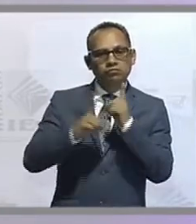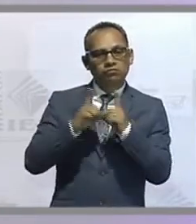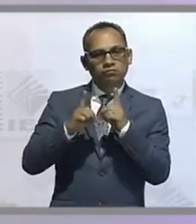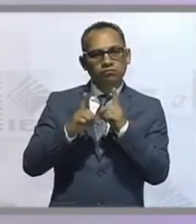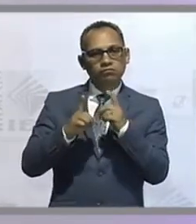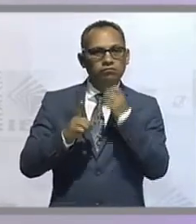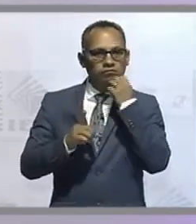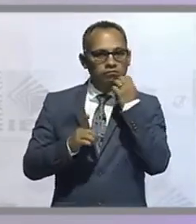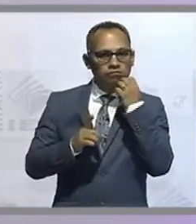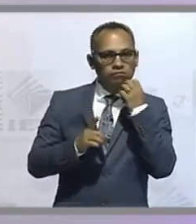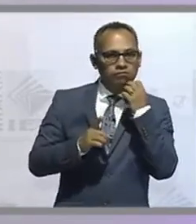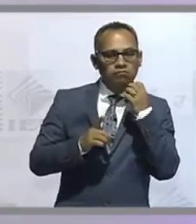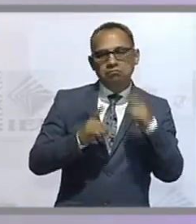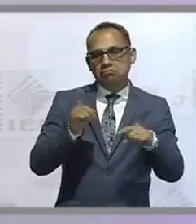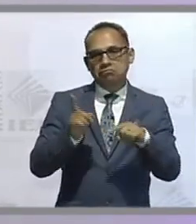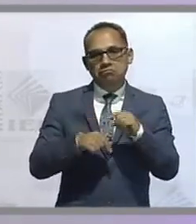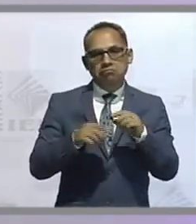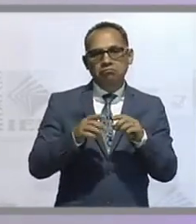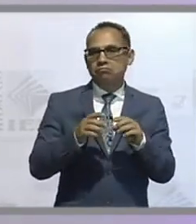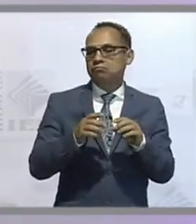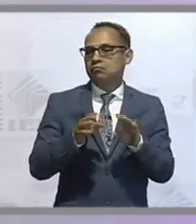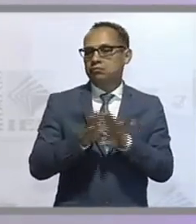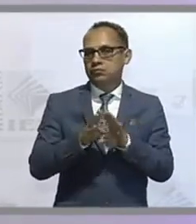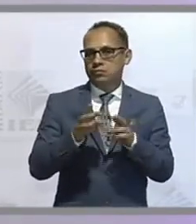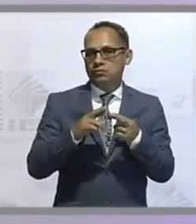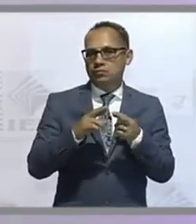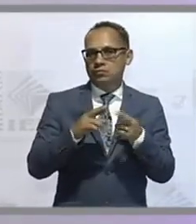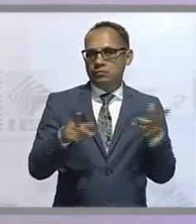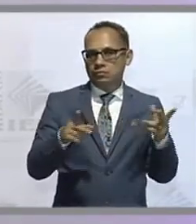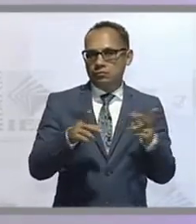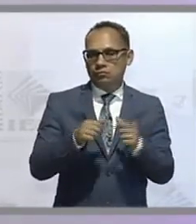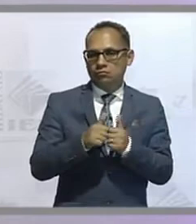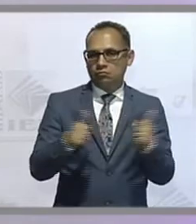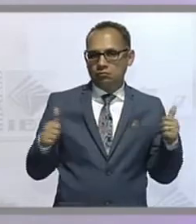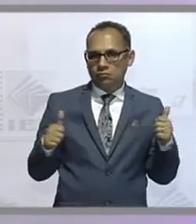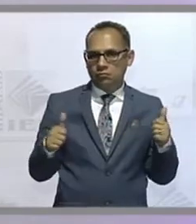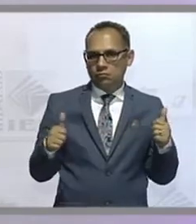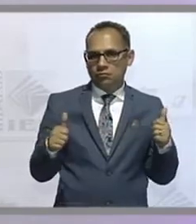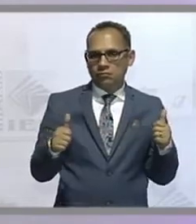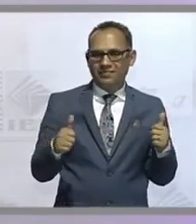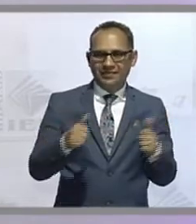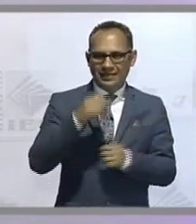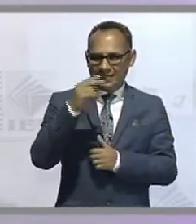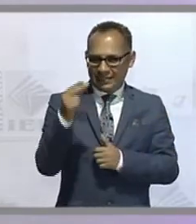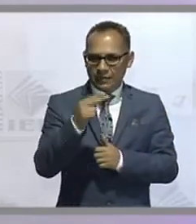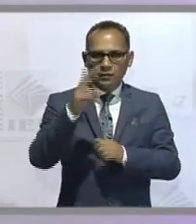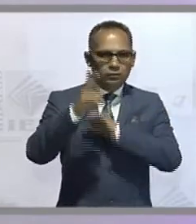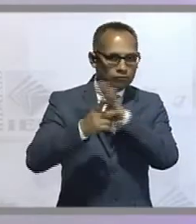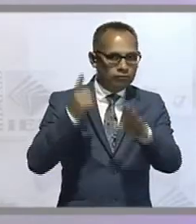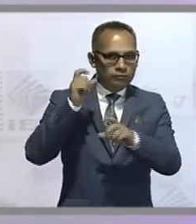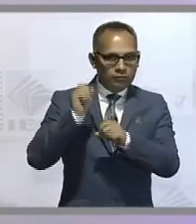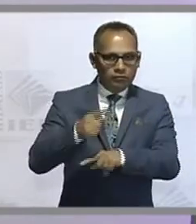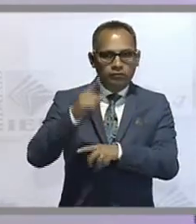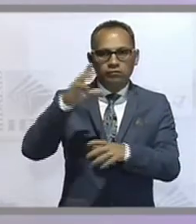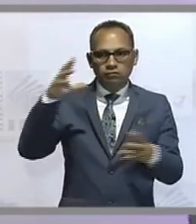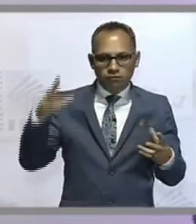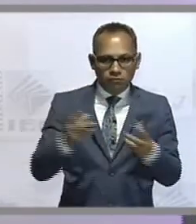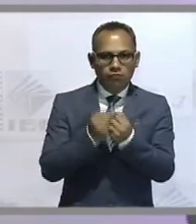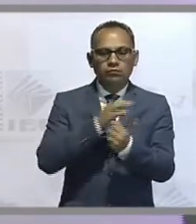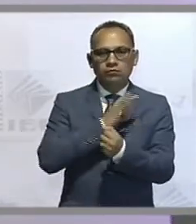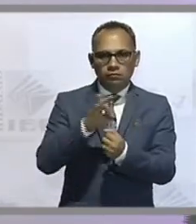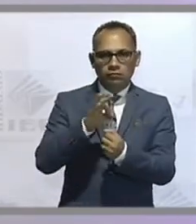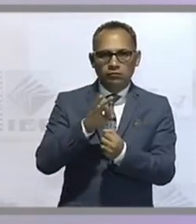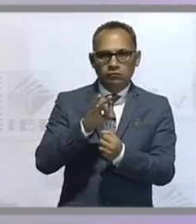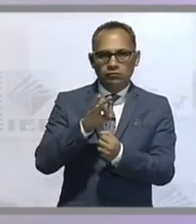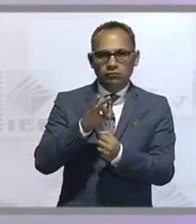entonces esto ya no existe el deporte en nuestra educación tenemos que volver a rescatar eso tenemos que incentivar a que elefantes